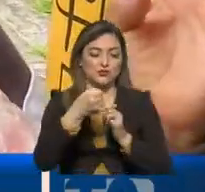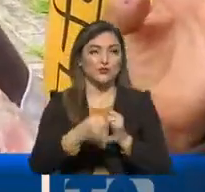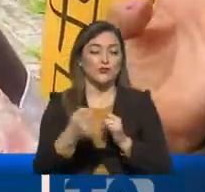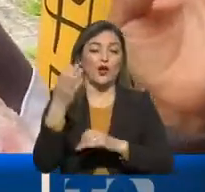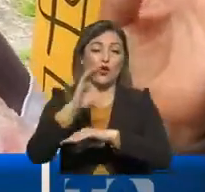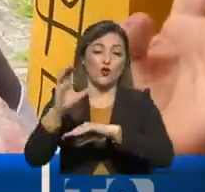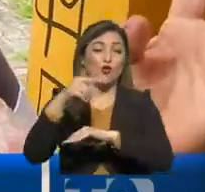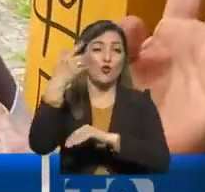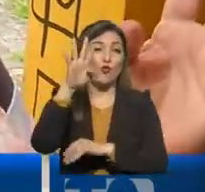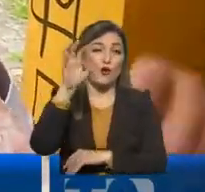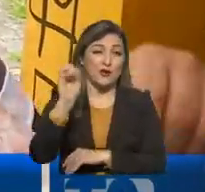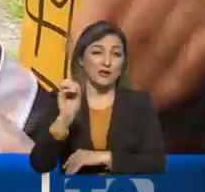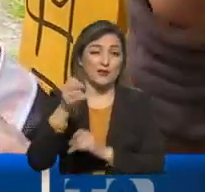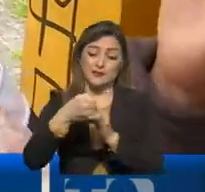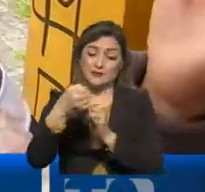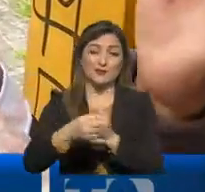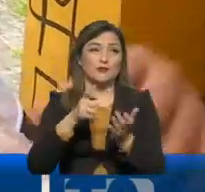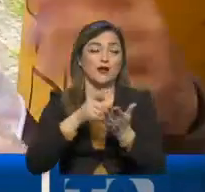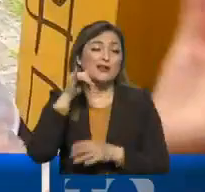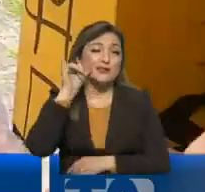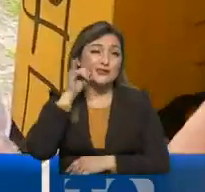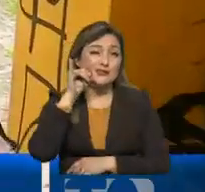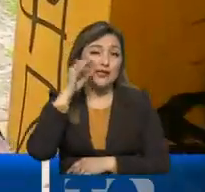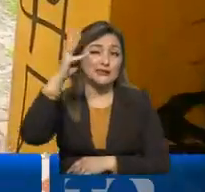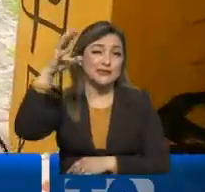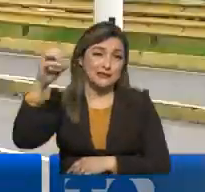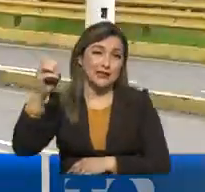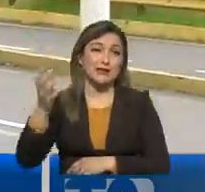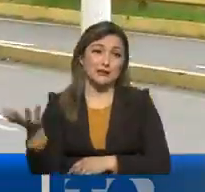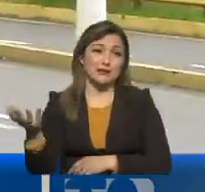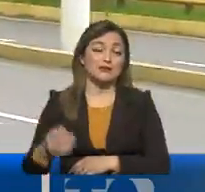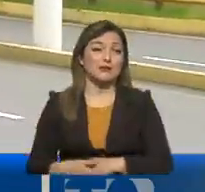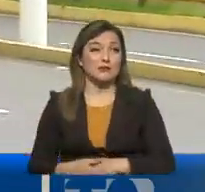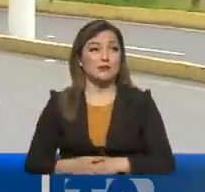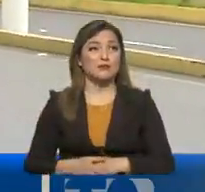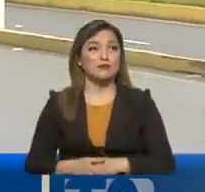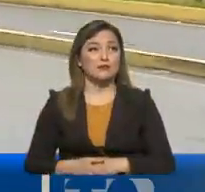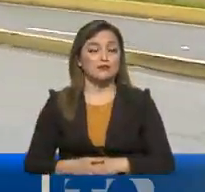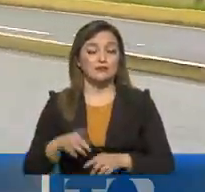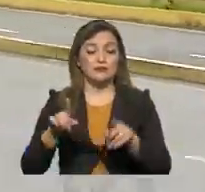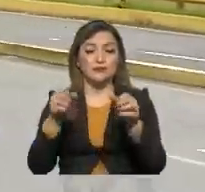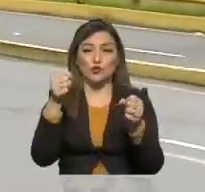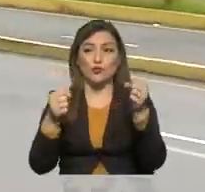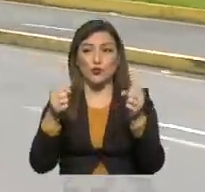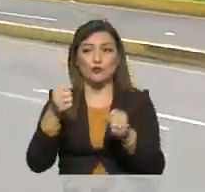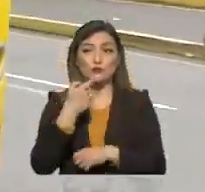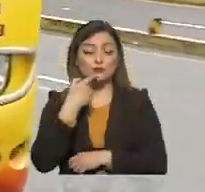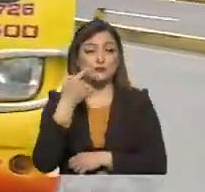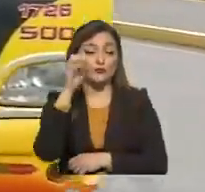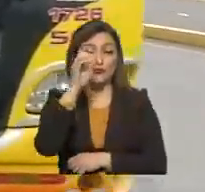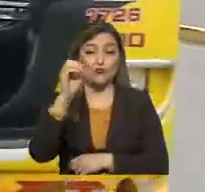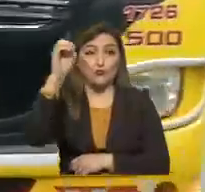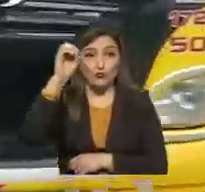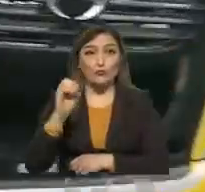digamos a Conocoto, cobran 40. A Sangolquí cobran 60, así es. De su lado, ciertos transportistas sostienen que el